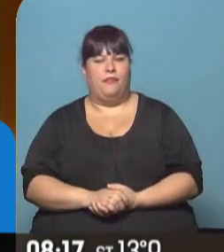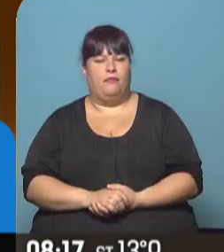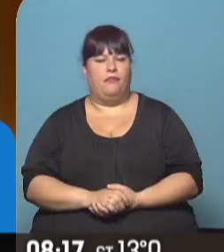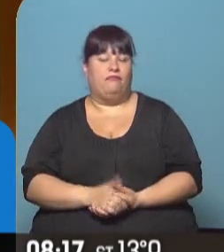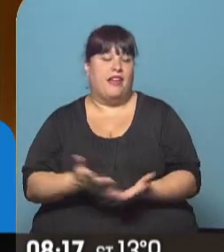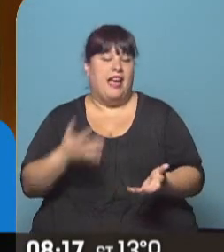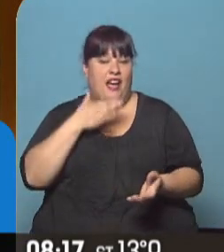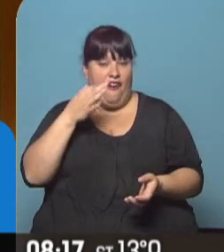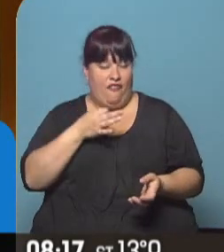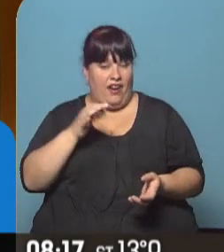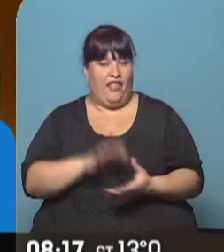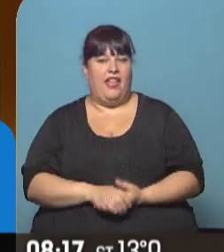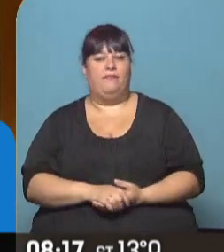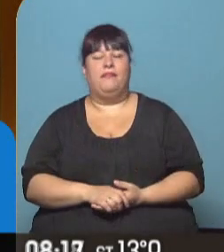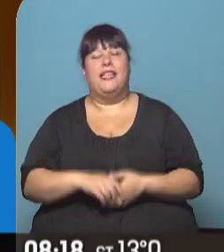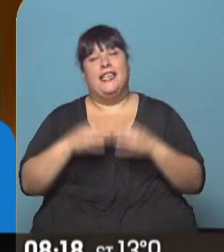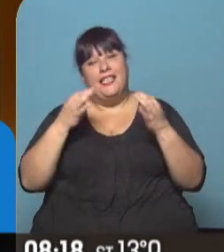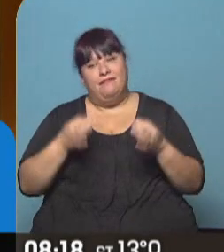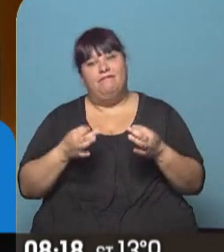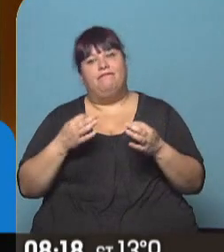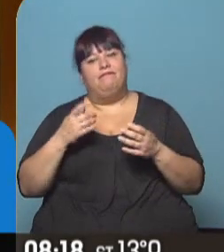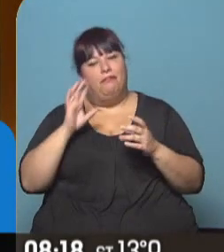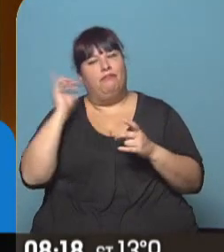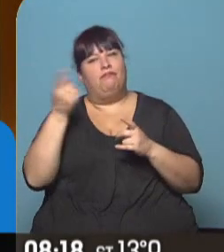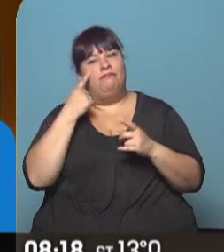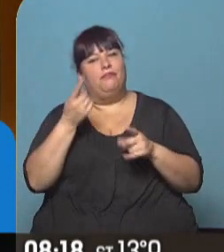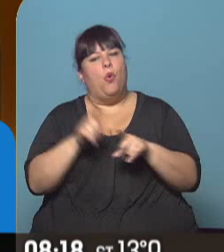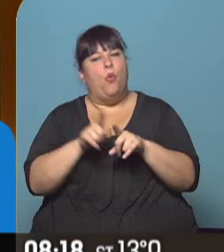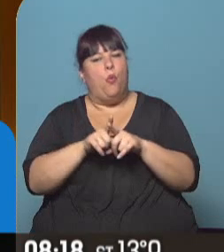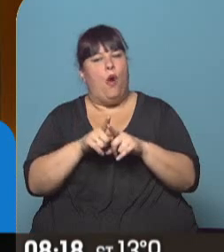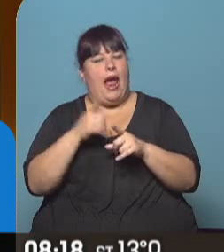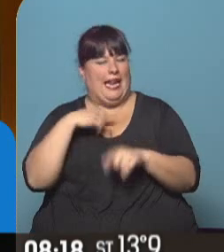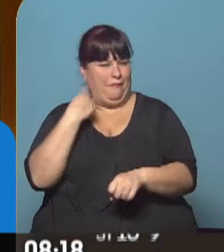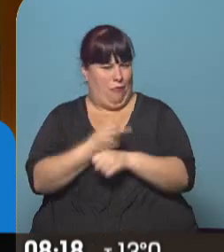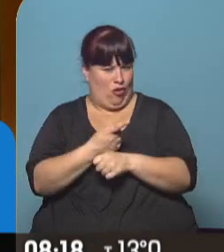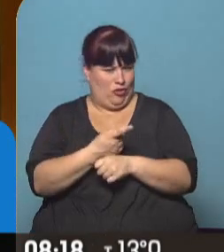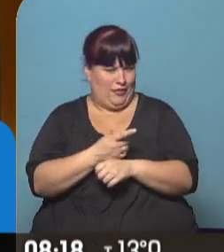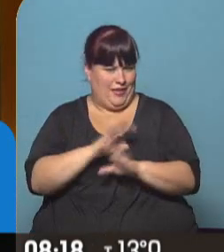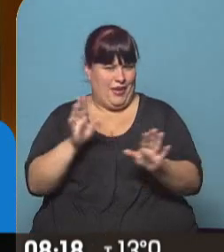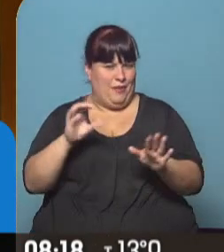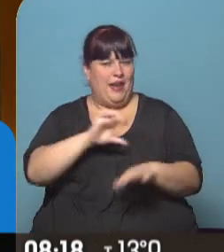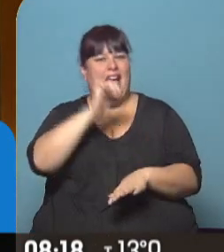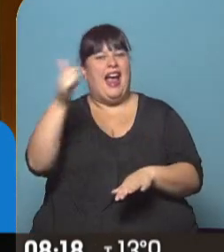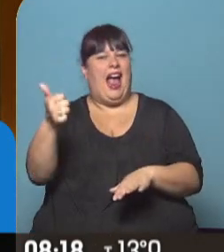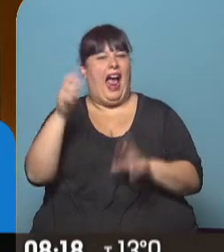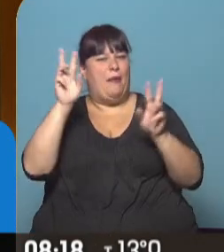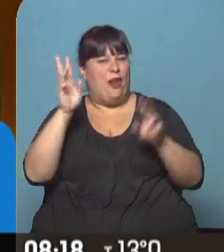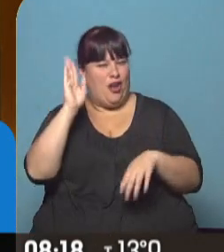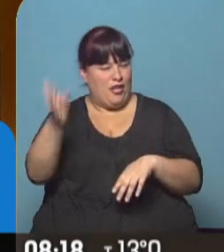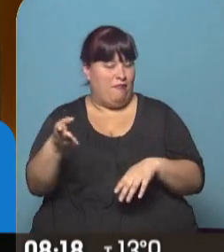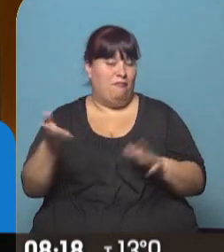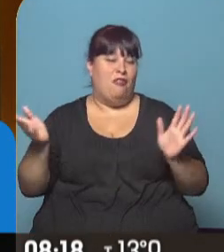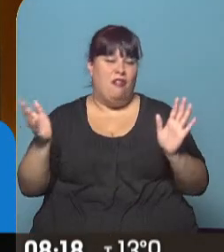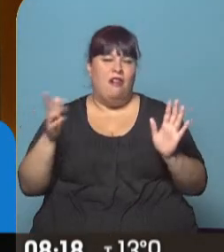la verdad que si bien era percibido como casi una misión imposible triunfar frente al peronismo